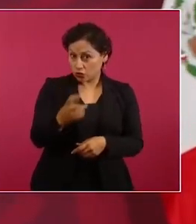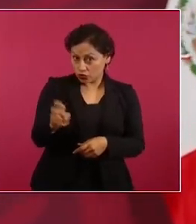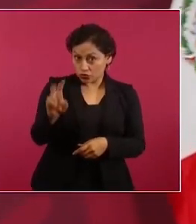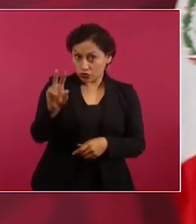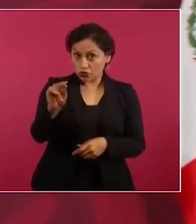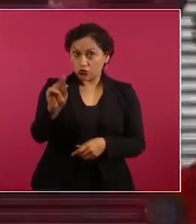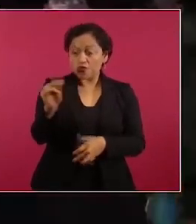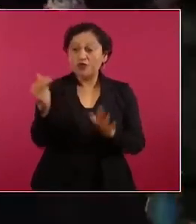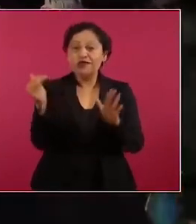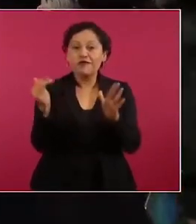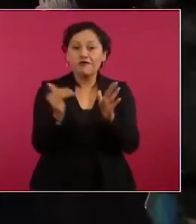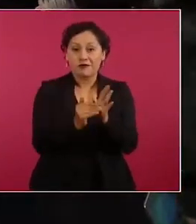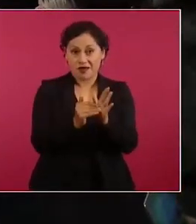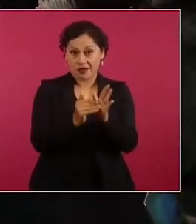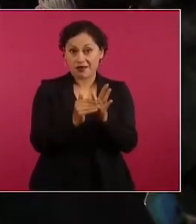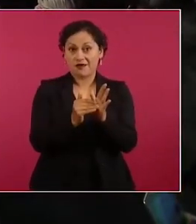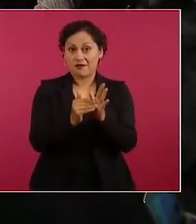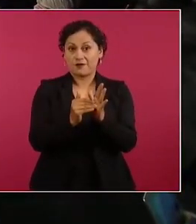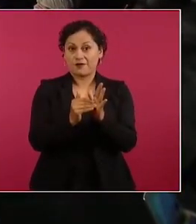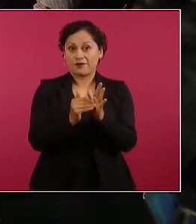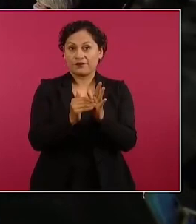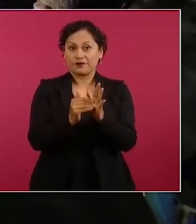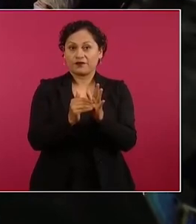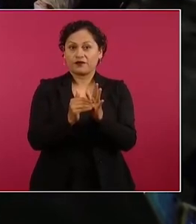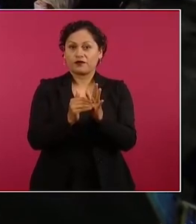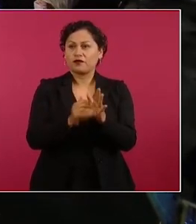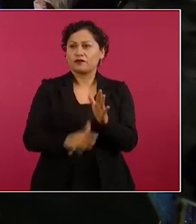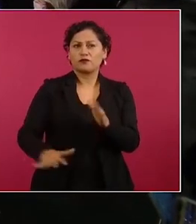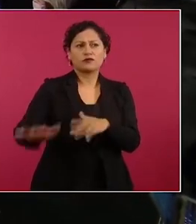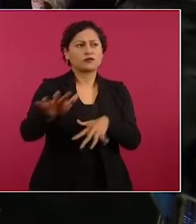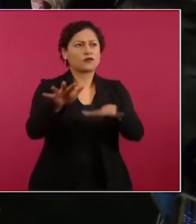280 mil, y en Santa Paz,